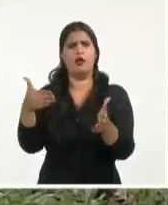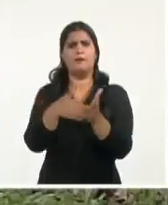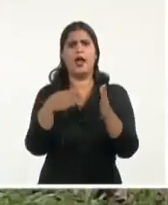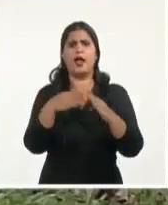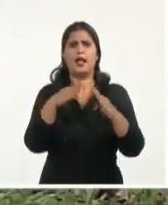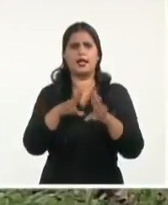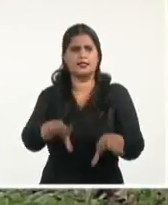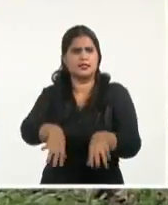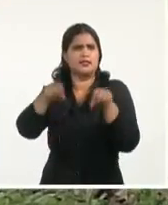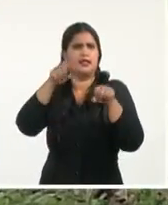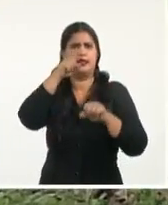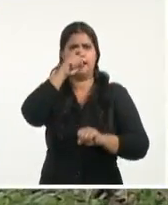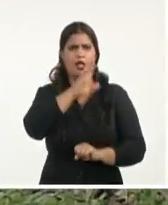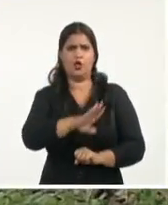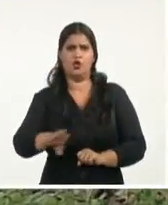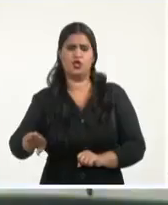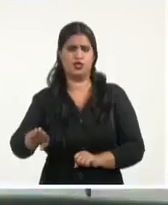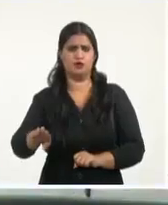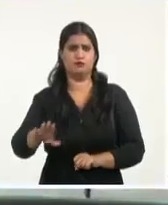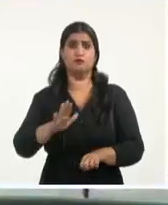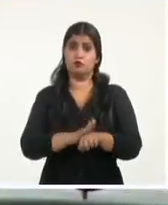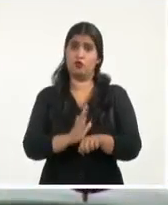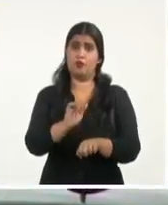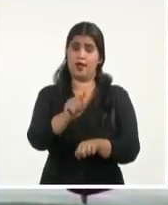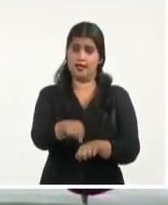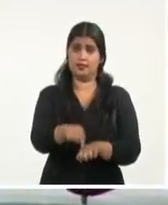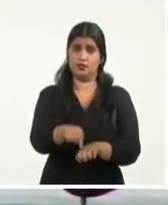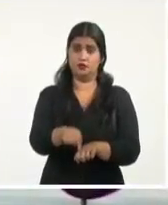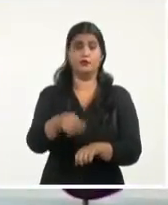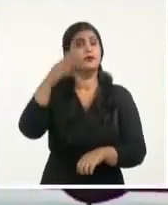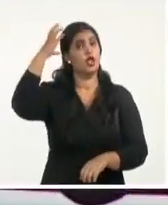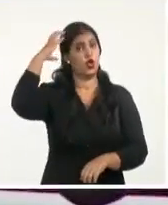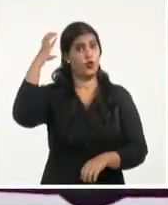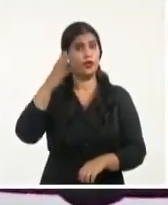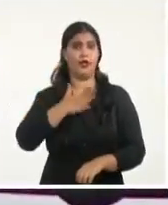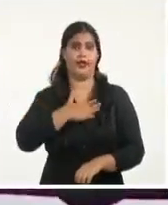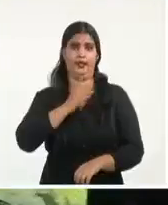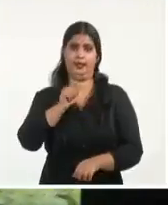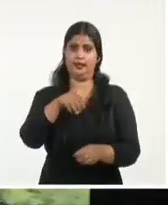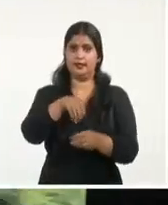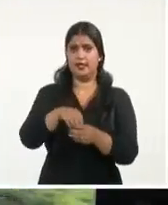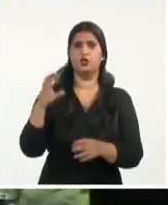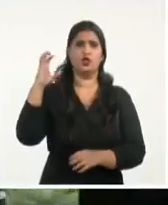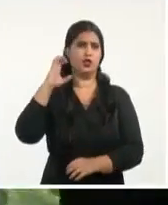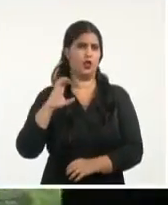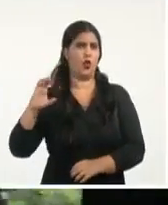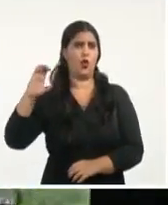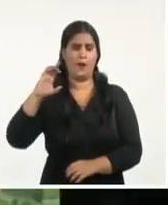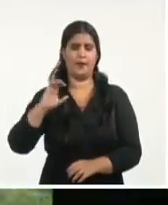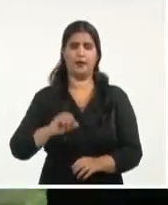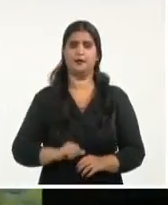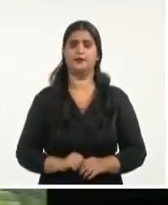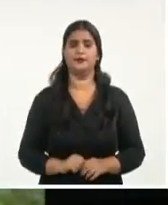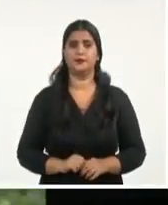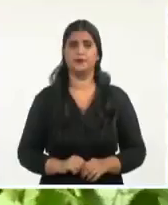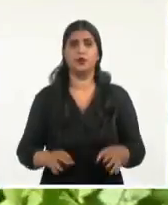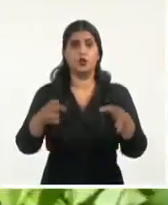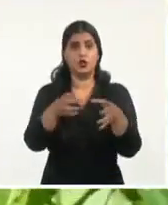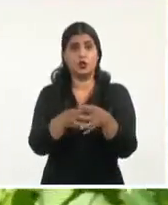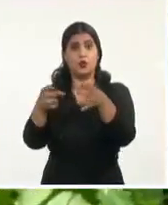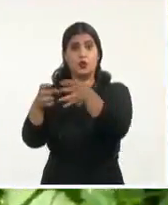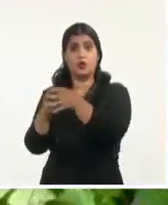y los choques de grupos armados entre ellos o con el ejército. La zona más afectada es la costa pacífica, donde los grupos armados se